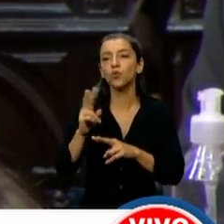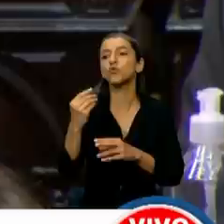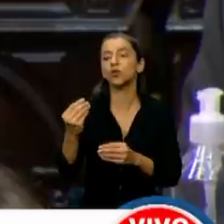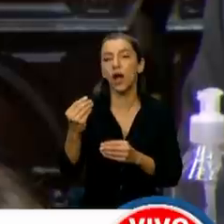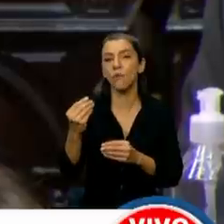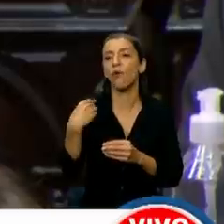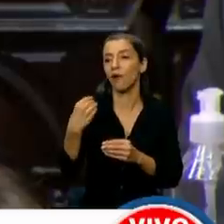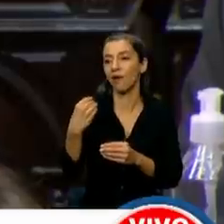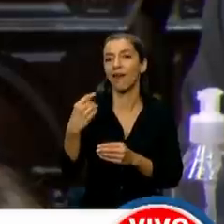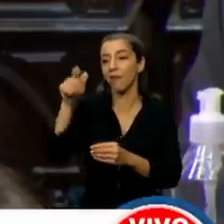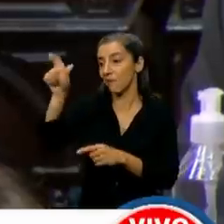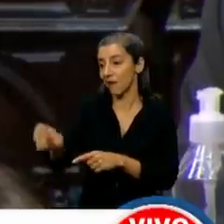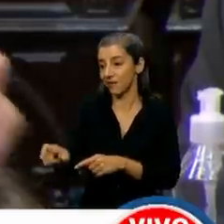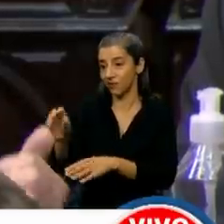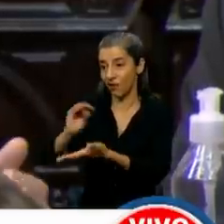trabajador